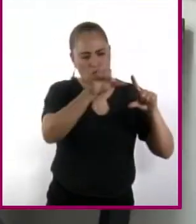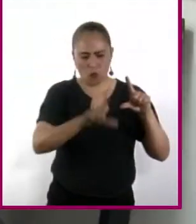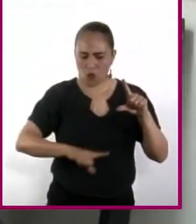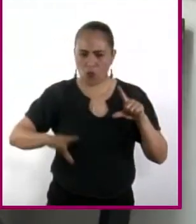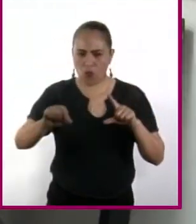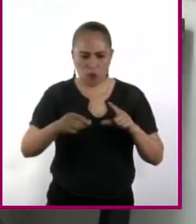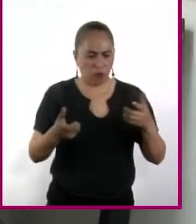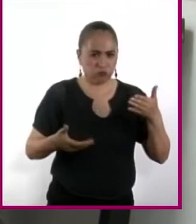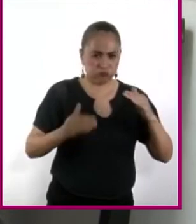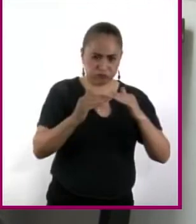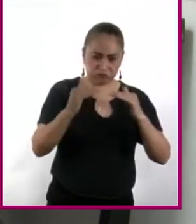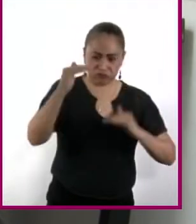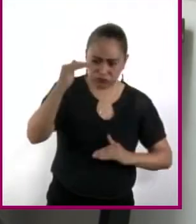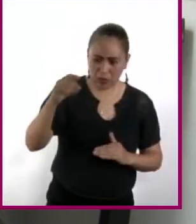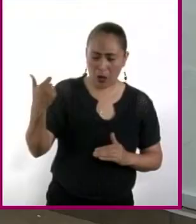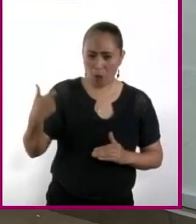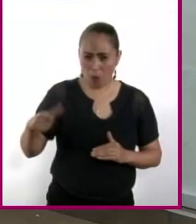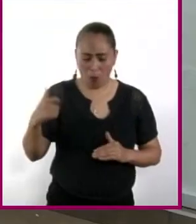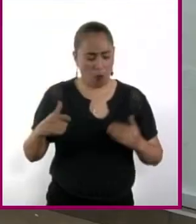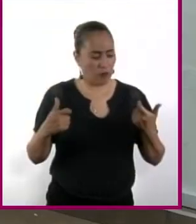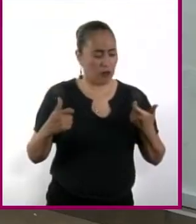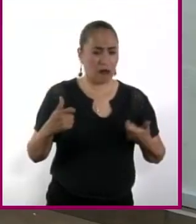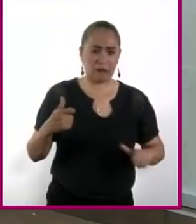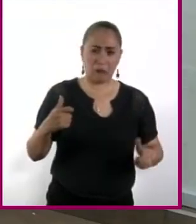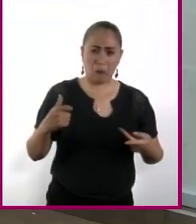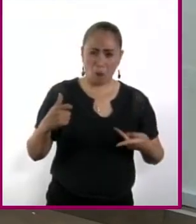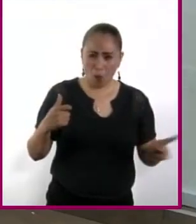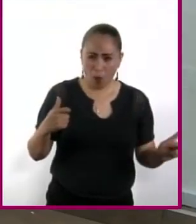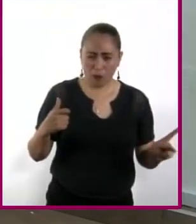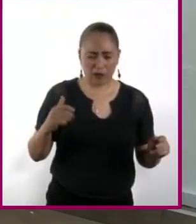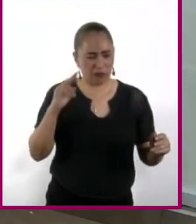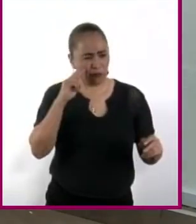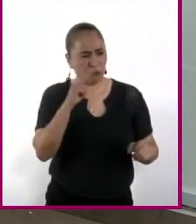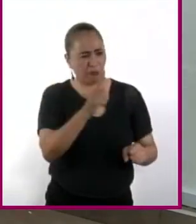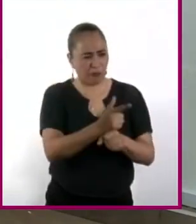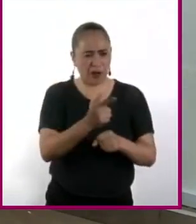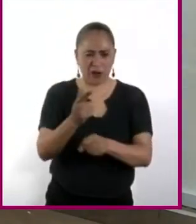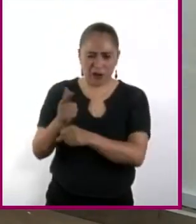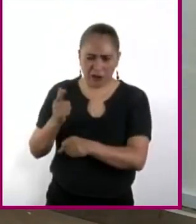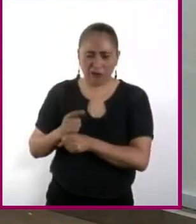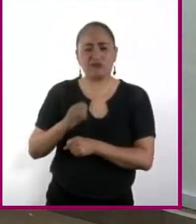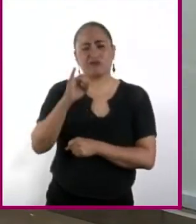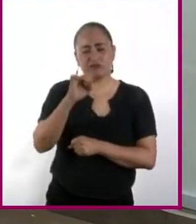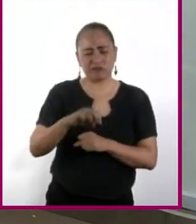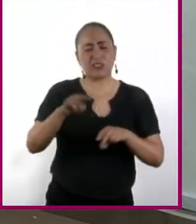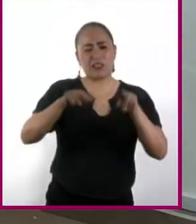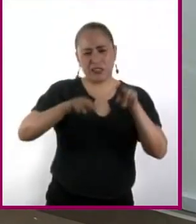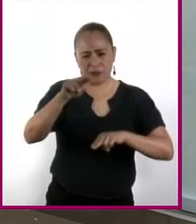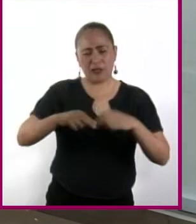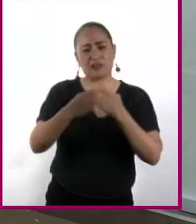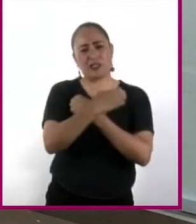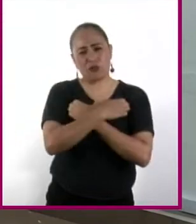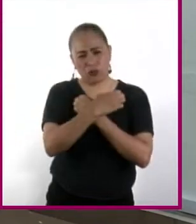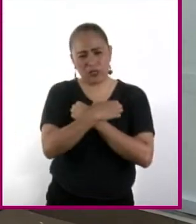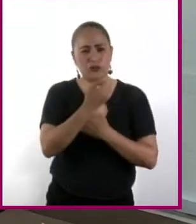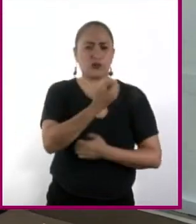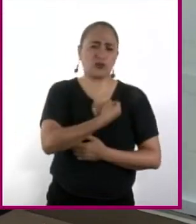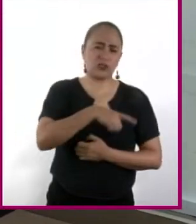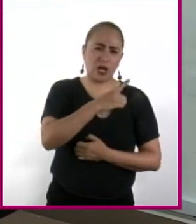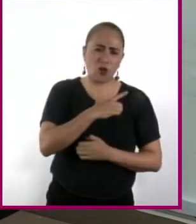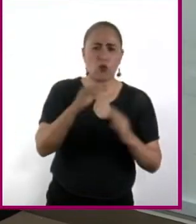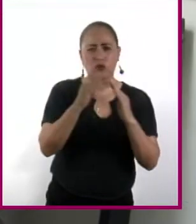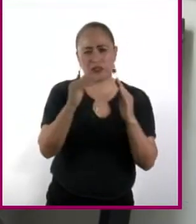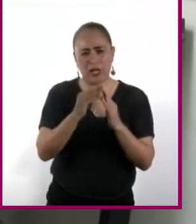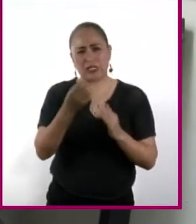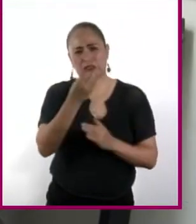los ámbitos de la vida de las personas, ya que podemos ver marcadas diferencias en el acceso a la educación, la salud, la vivienda y la